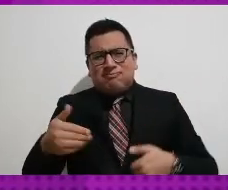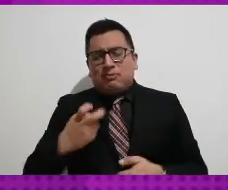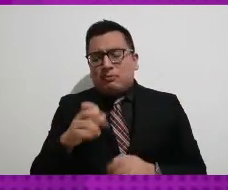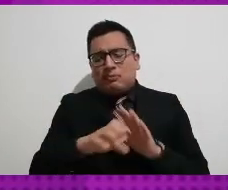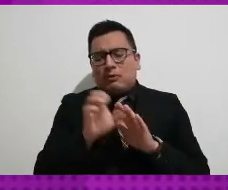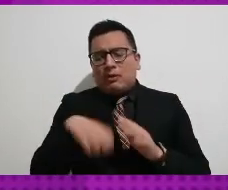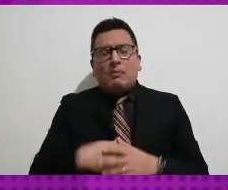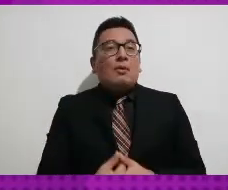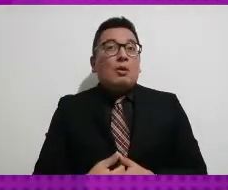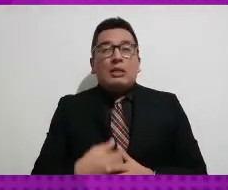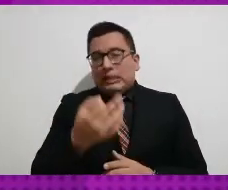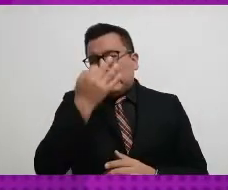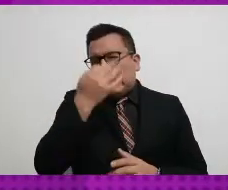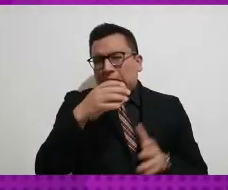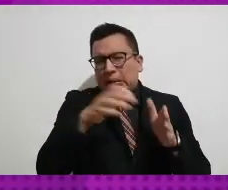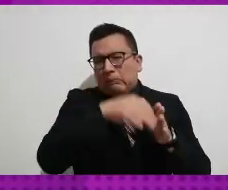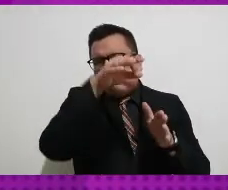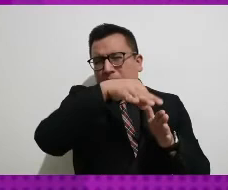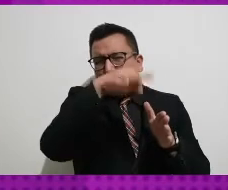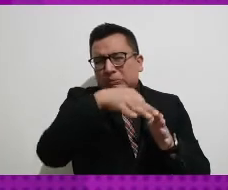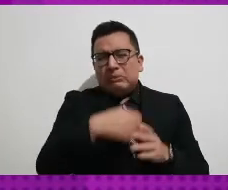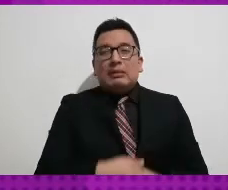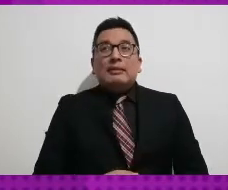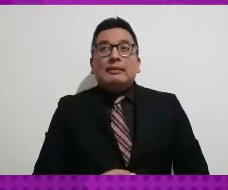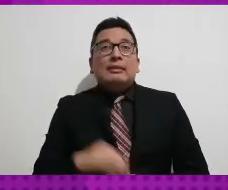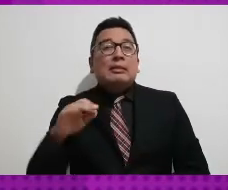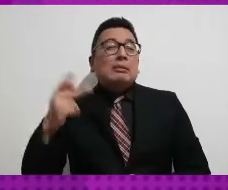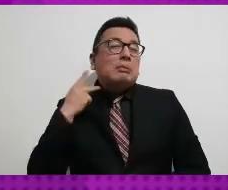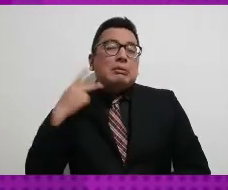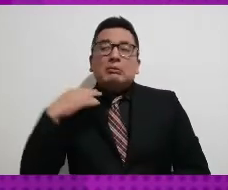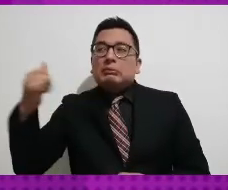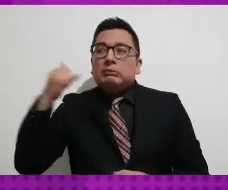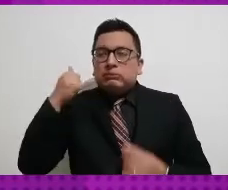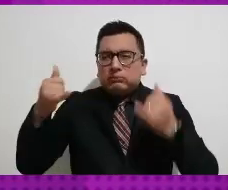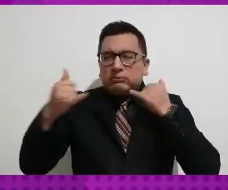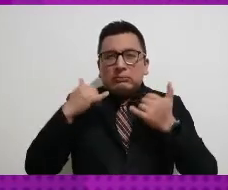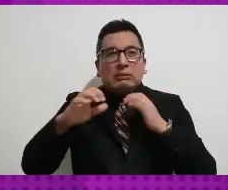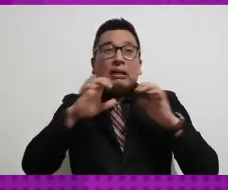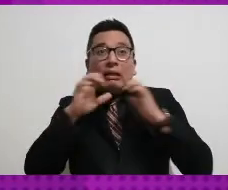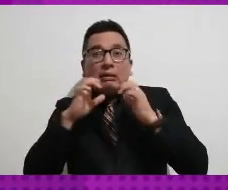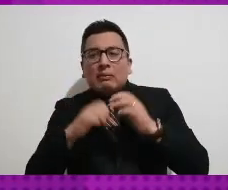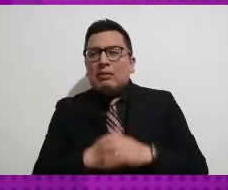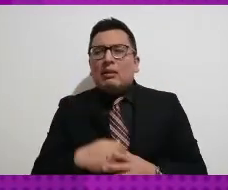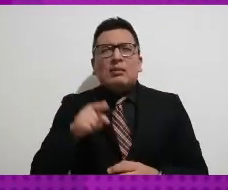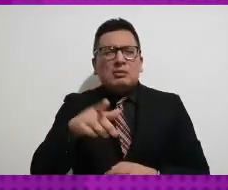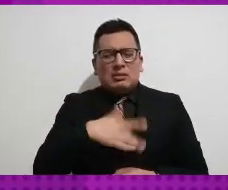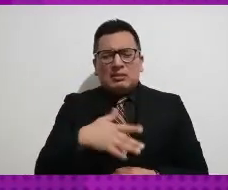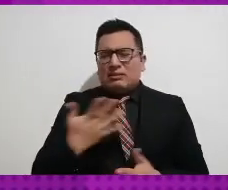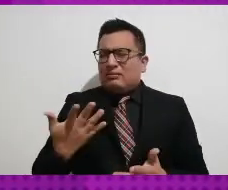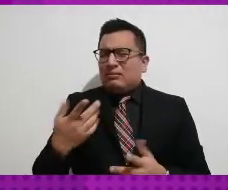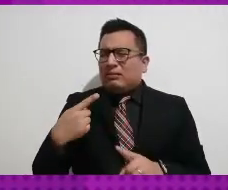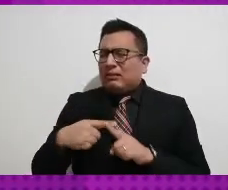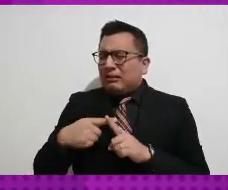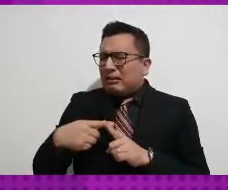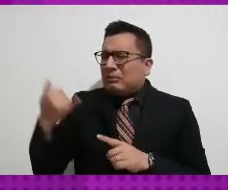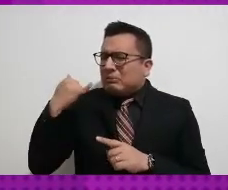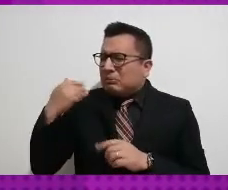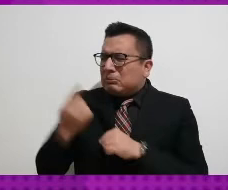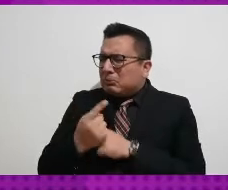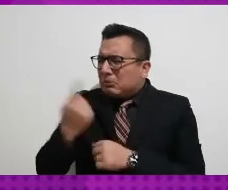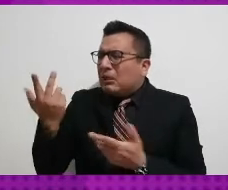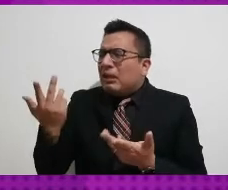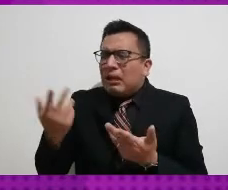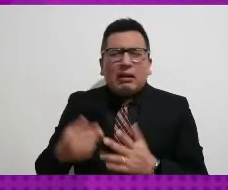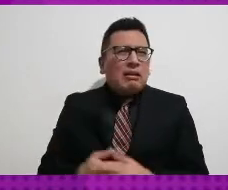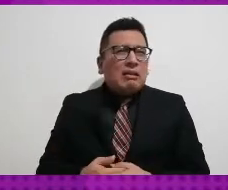da en campañas políticas cuando te llaman y te piden una encuesta. Y lo primero que tú preguntas o cuestionas, ¿y quién te dio mi número? ¿Quién te dio mi teléfono? ¿Quién